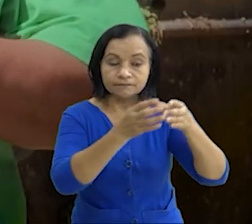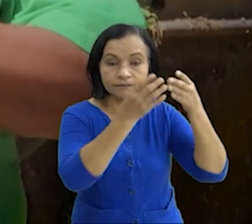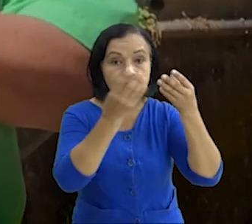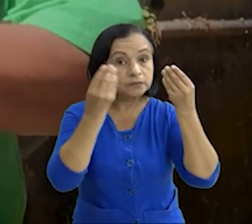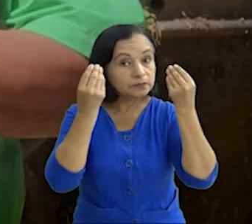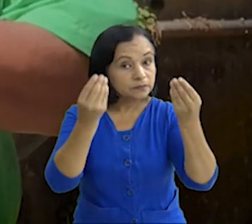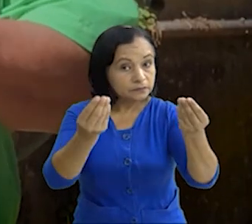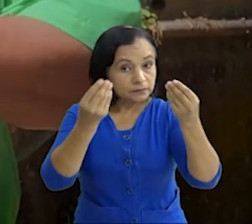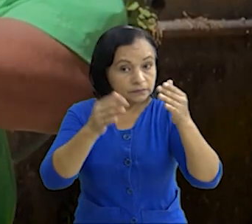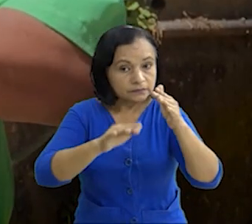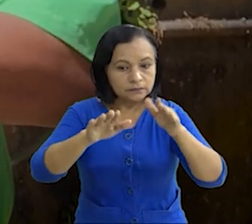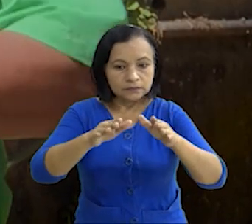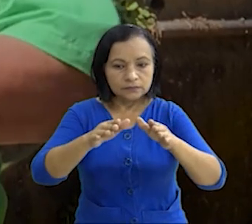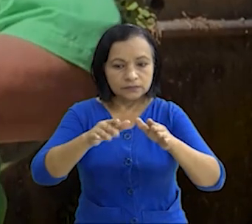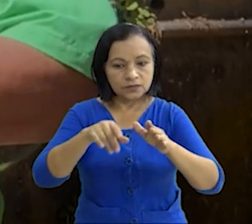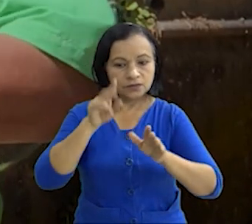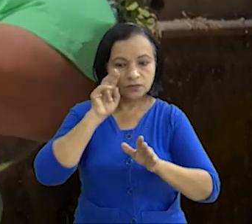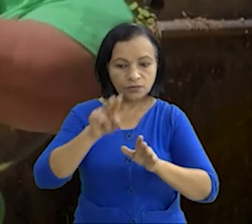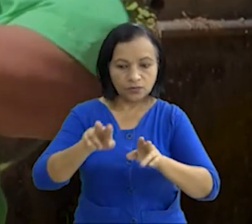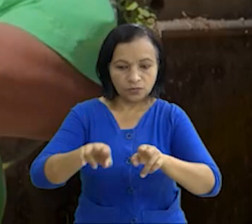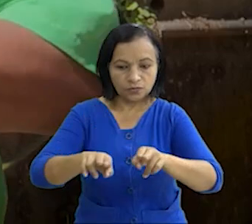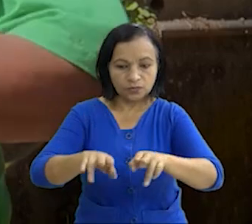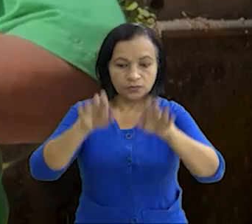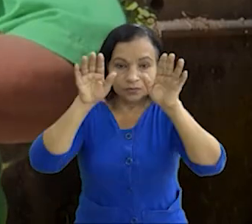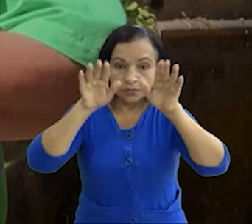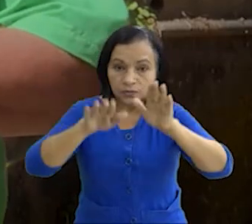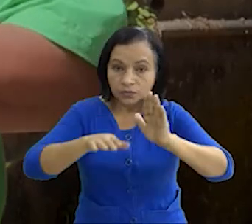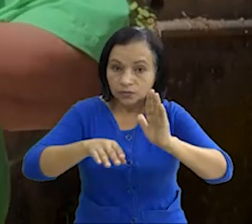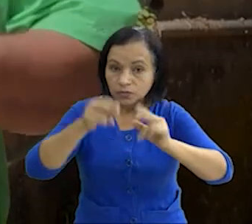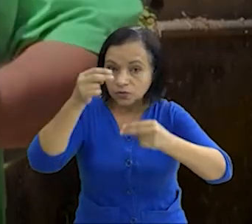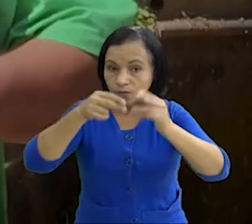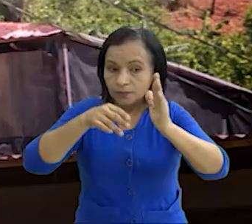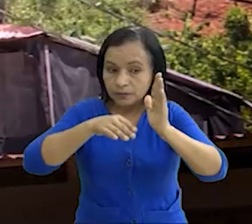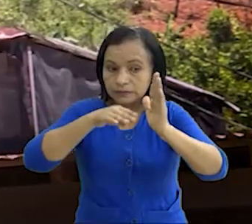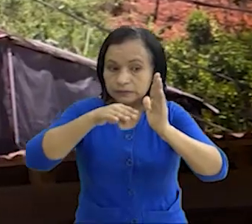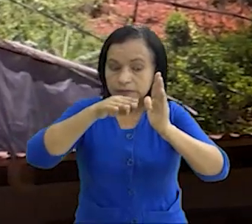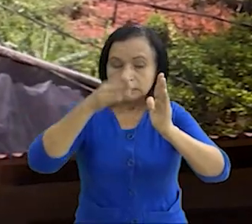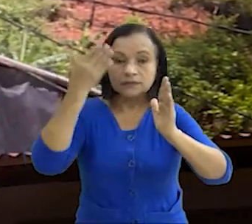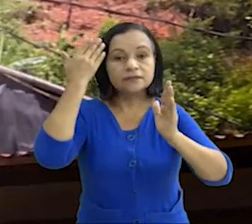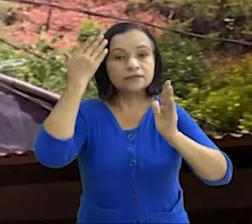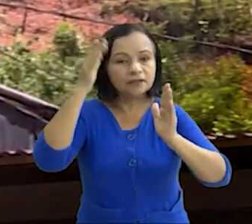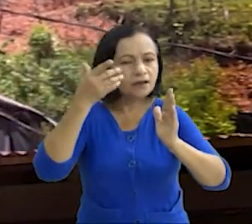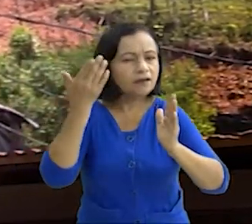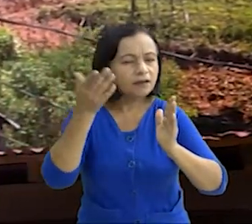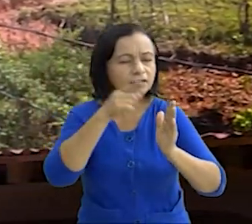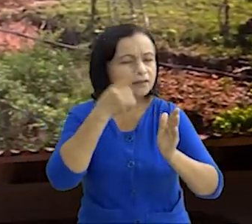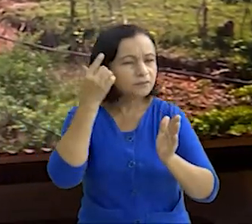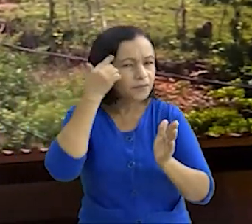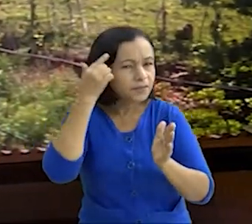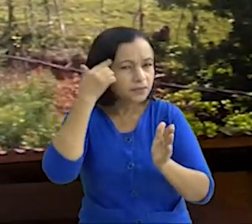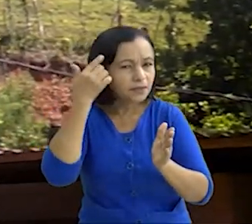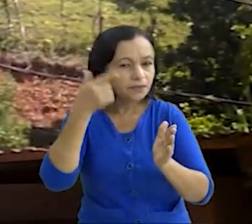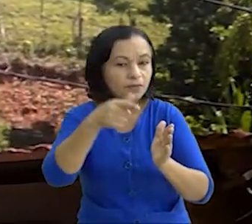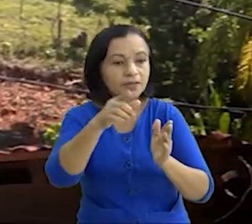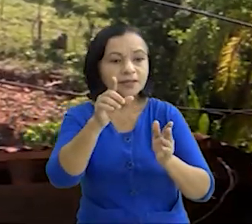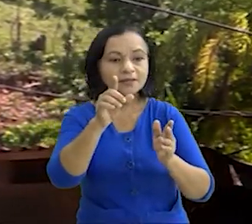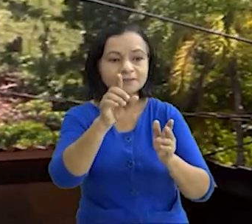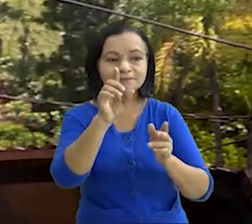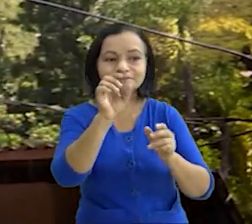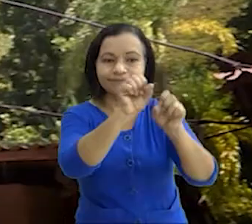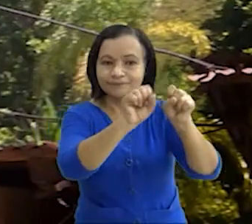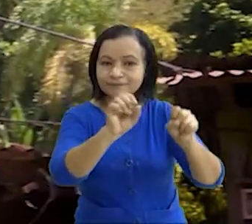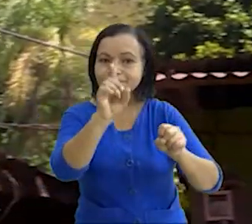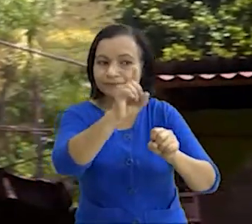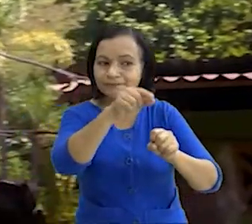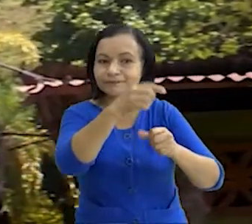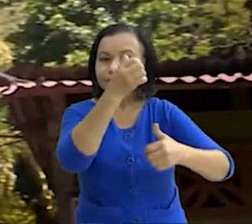los milímetros de agua que estaban cayendo, entonces sabíamos, sospechábamos ya que Santo Domingo iba a tener problemas,